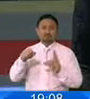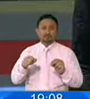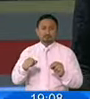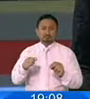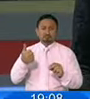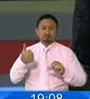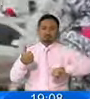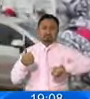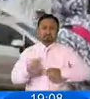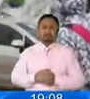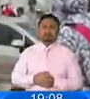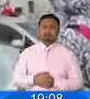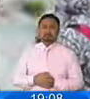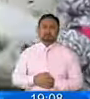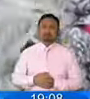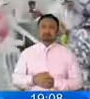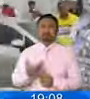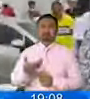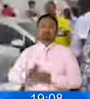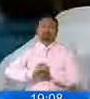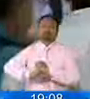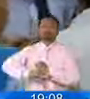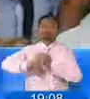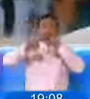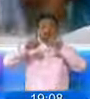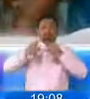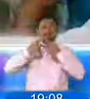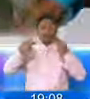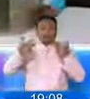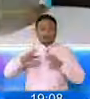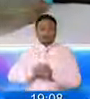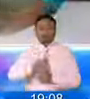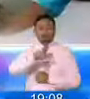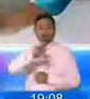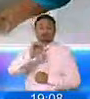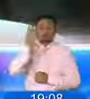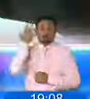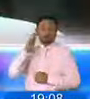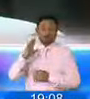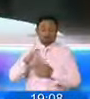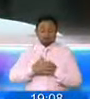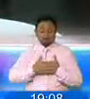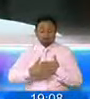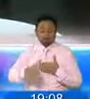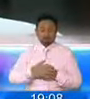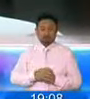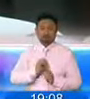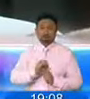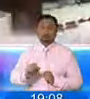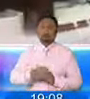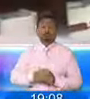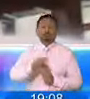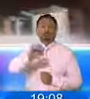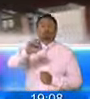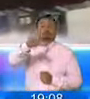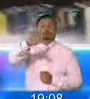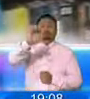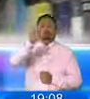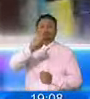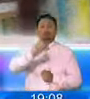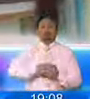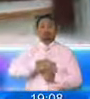políticos. La campaña electoral para la consulta popular ha superado ya los 30 días. Los analistas electorales Medardo Oleas y Carlos